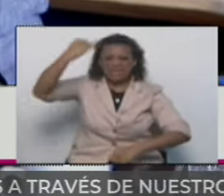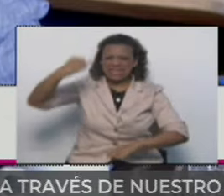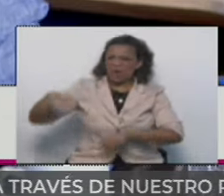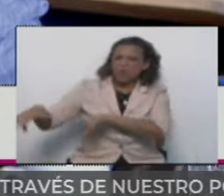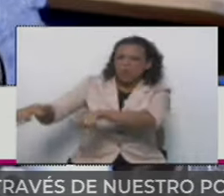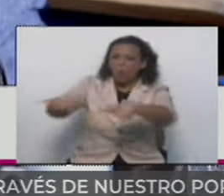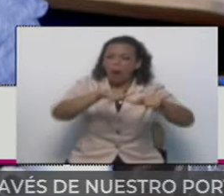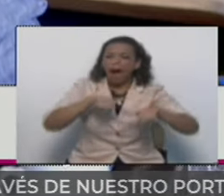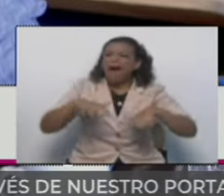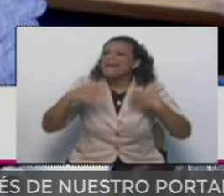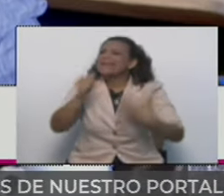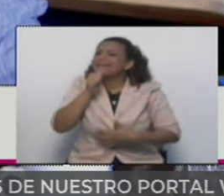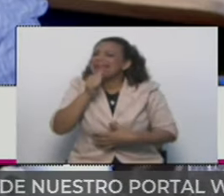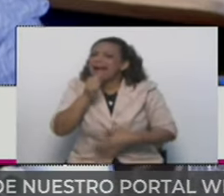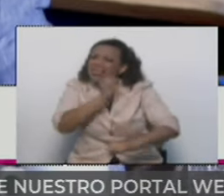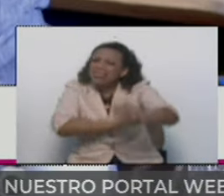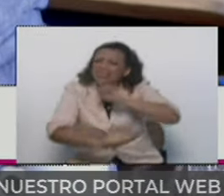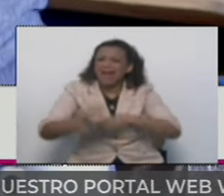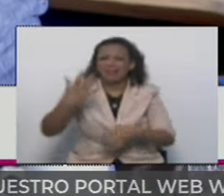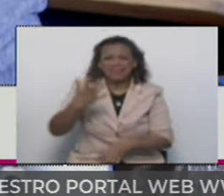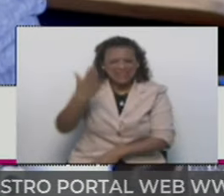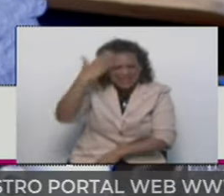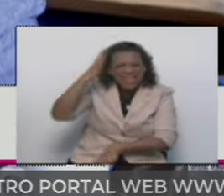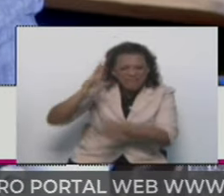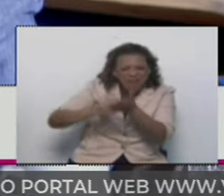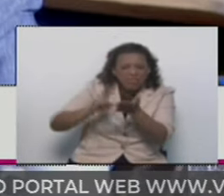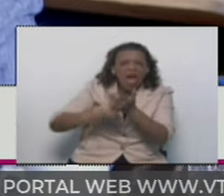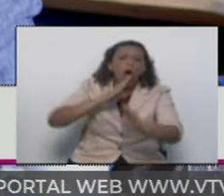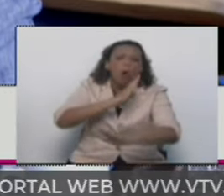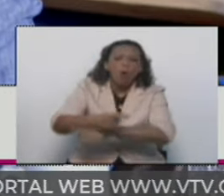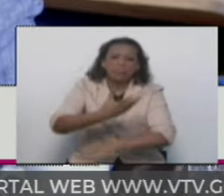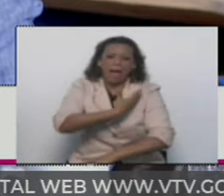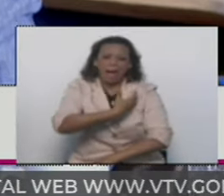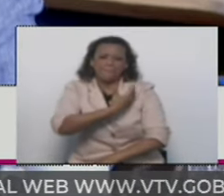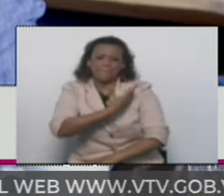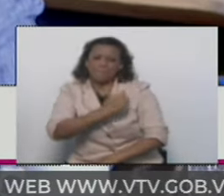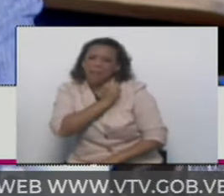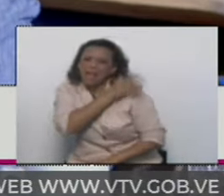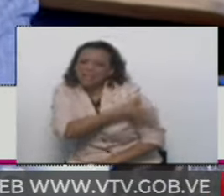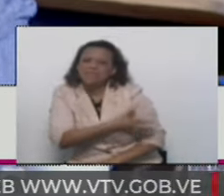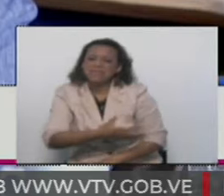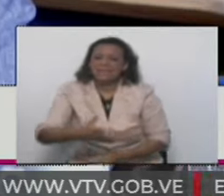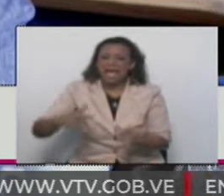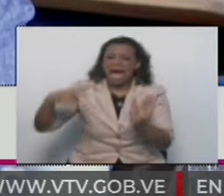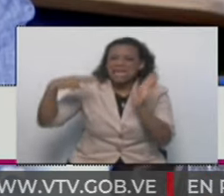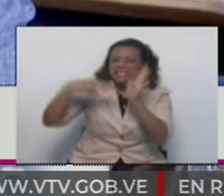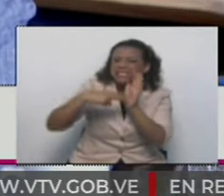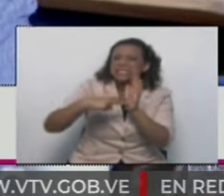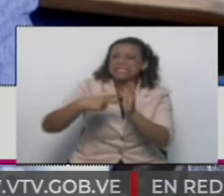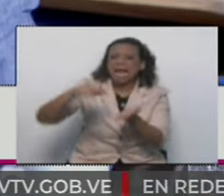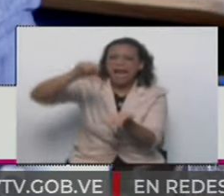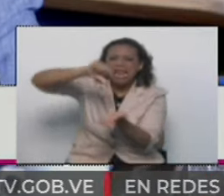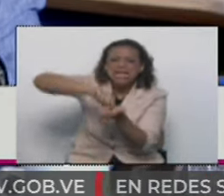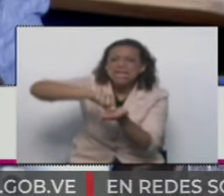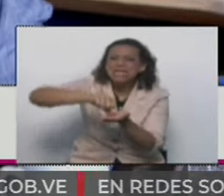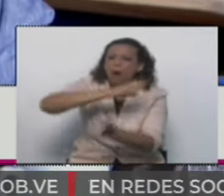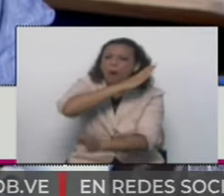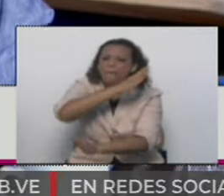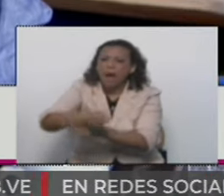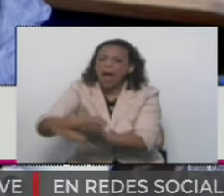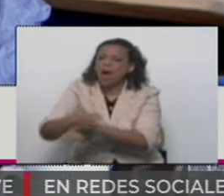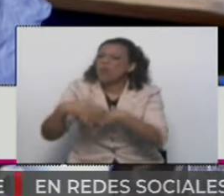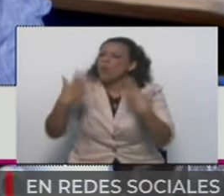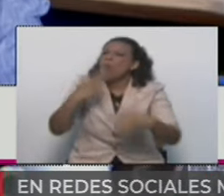hay detrás de esta ofensiva contra Palestina, contra Siria, de las amenazas contra Irán, las amenazas contra